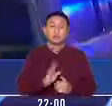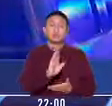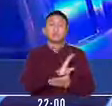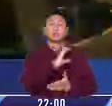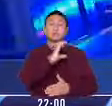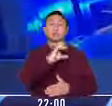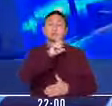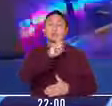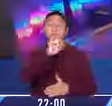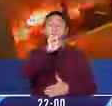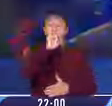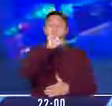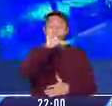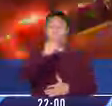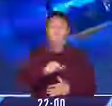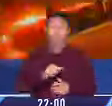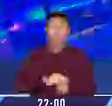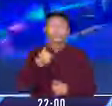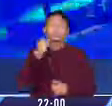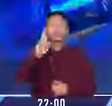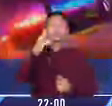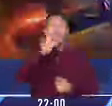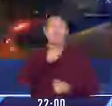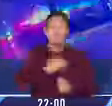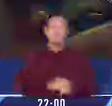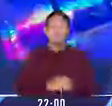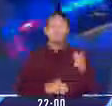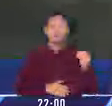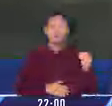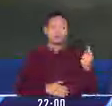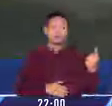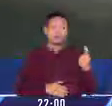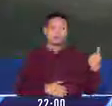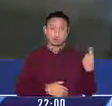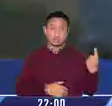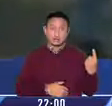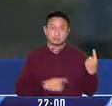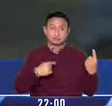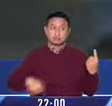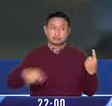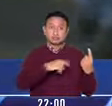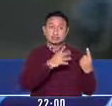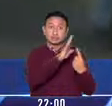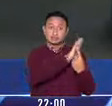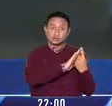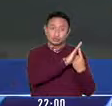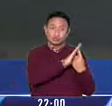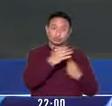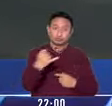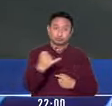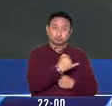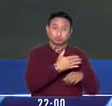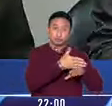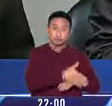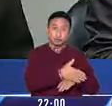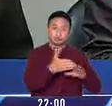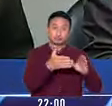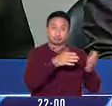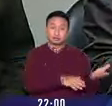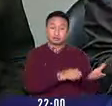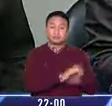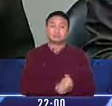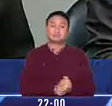El Cristal, al sur de la ciudad de Ambato, y al encontrar a la menor sola, al parecer intentó violarla y luego la asesinó.